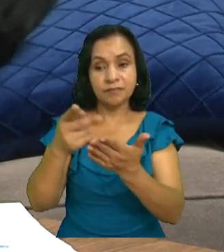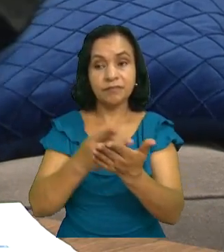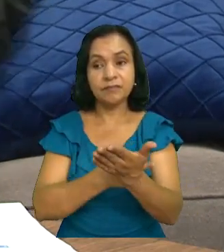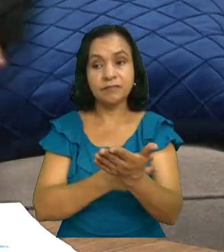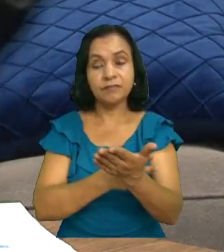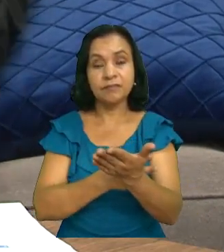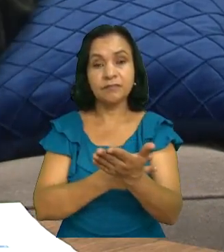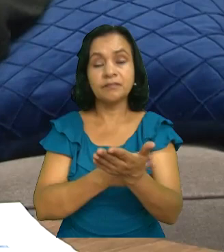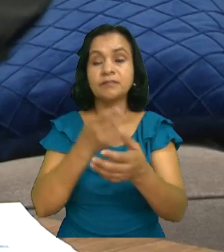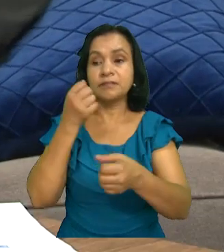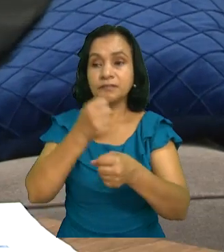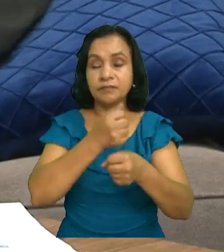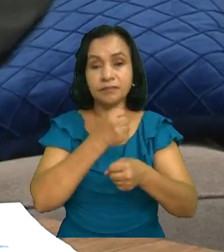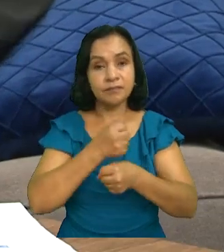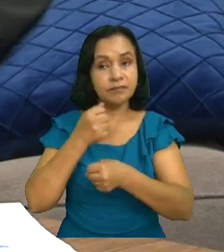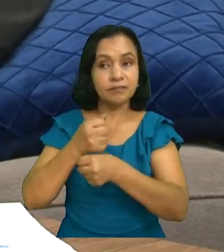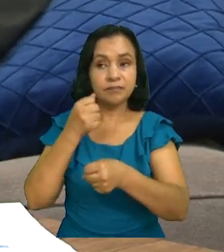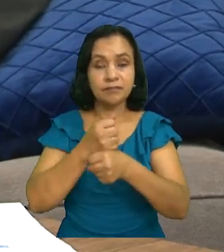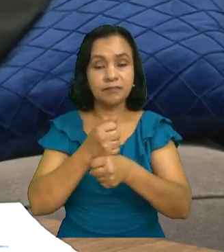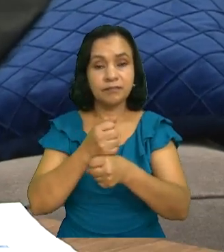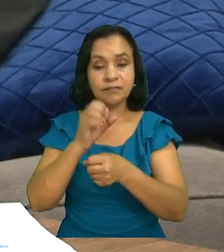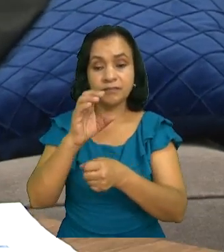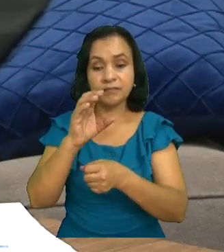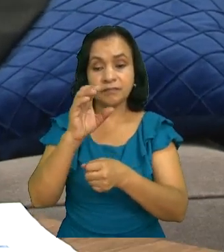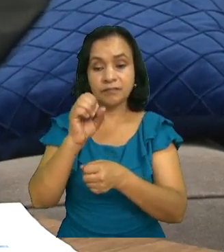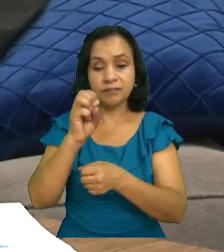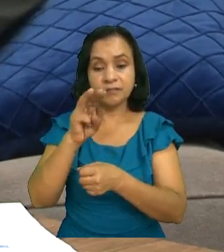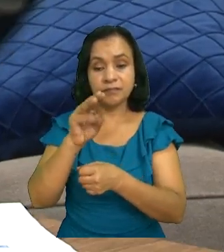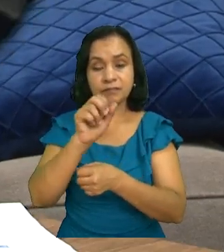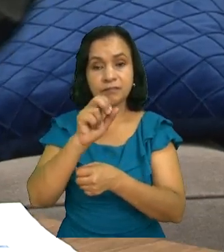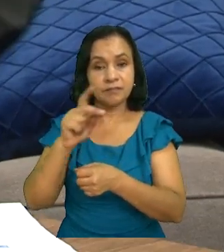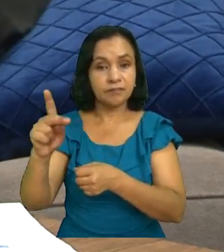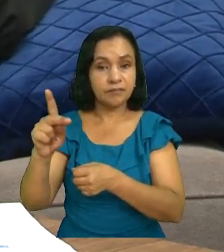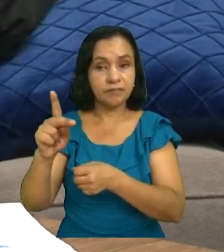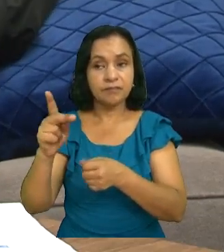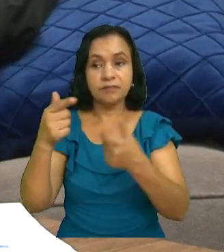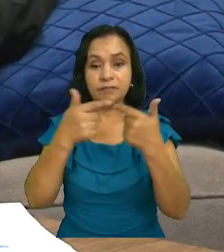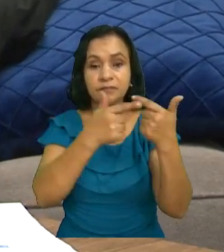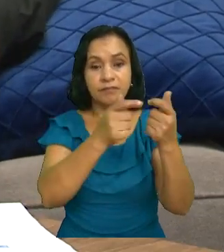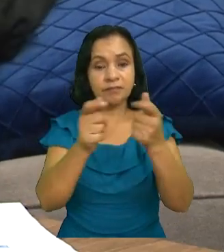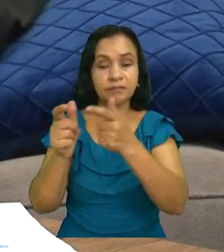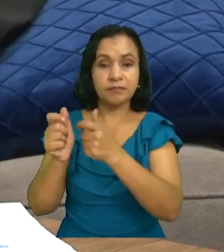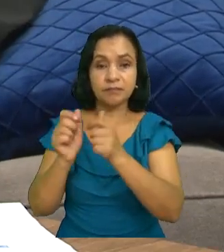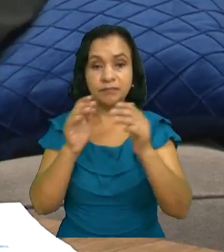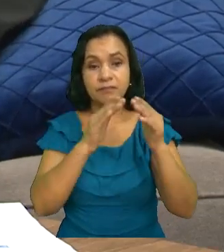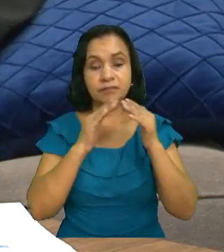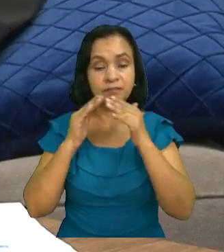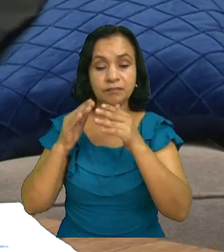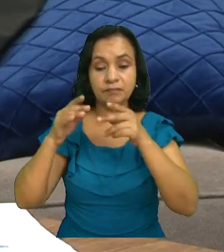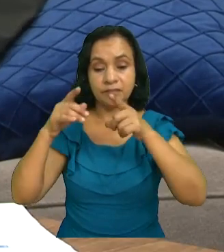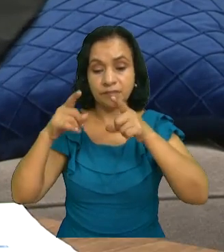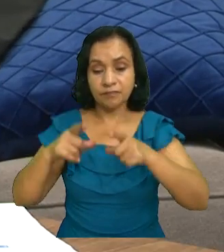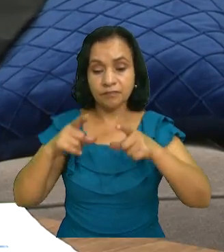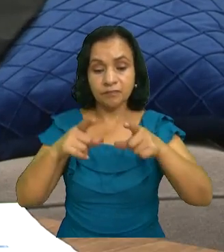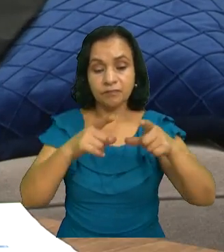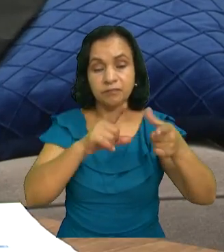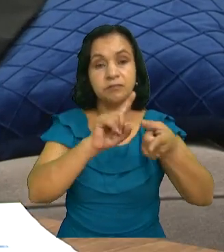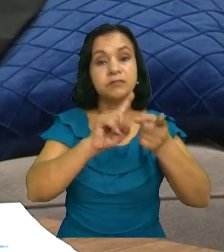y sí, lo estamos, sí, trabajando también con el FOMAP, okay, estos módulos comunitarios de adoquinado se